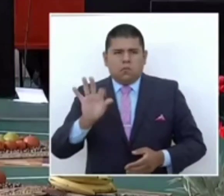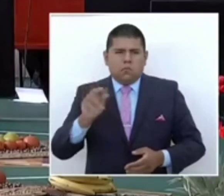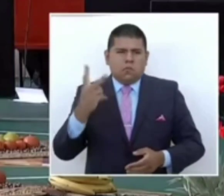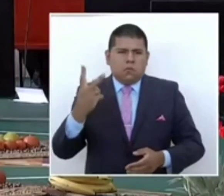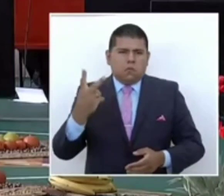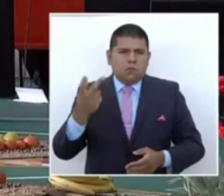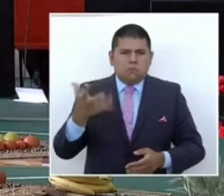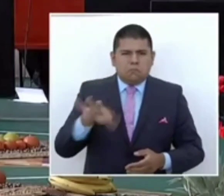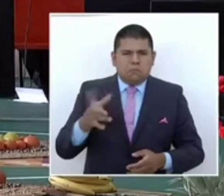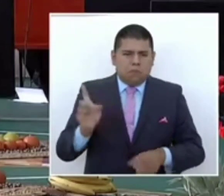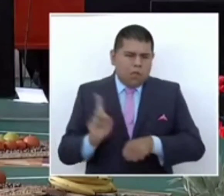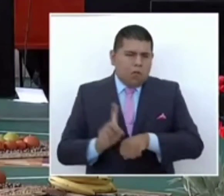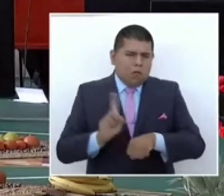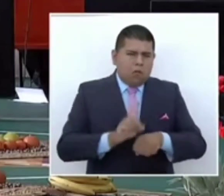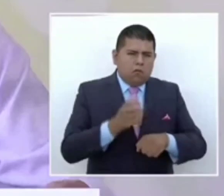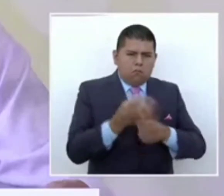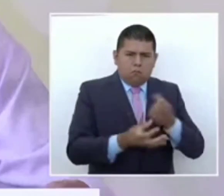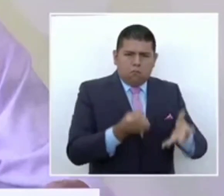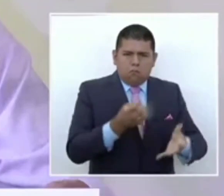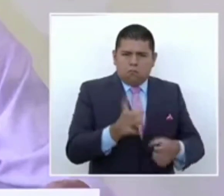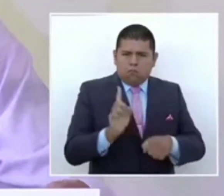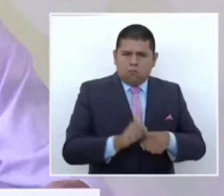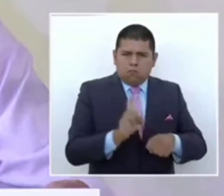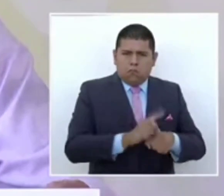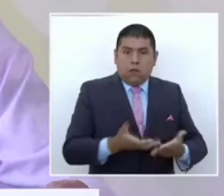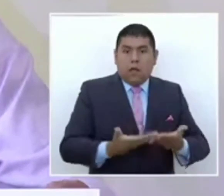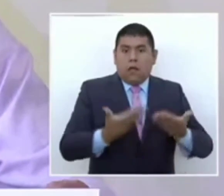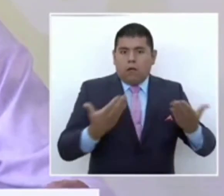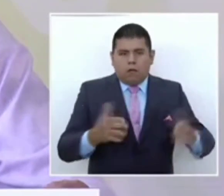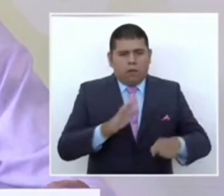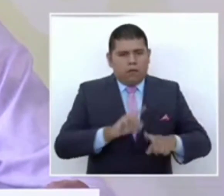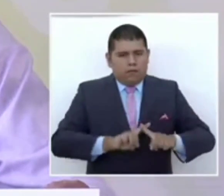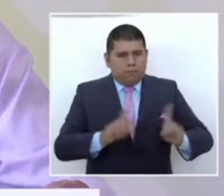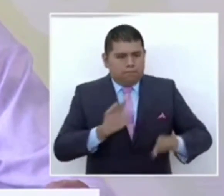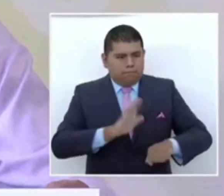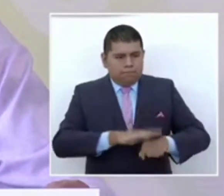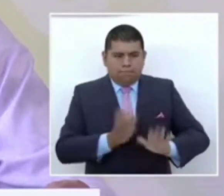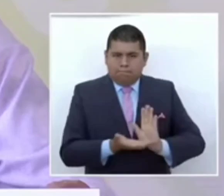$142 pesos diarios y ahora